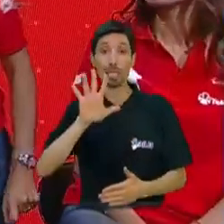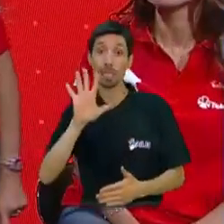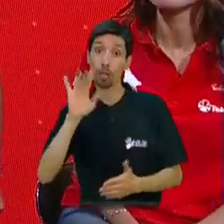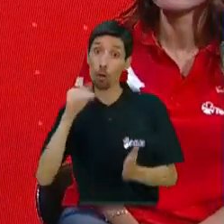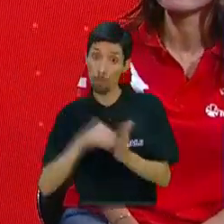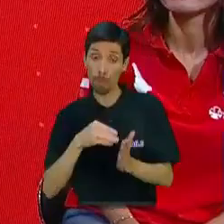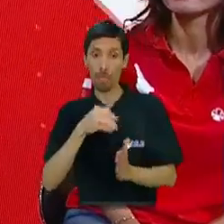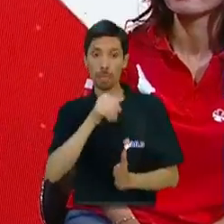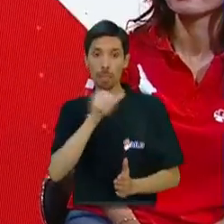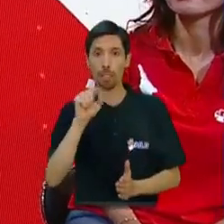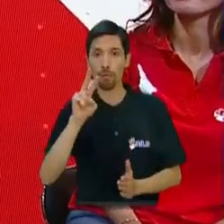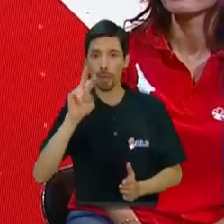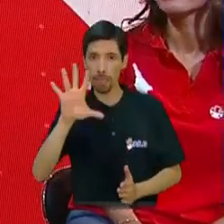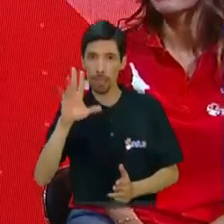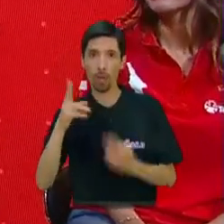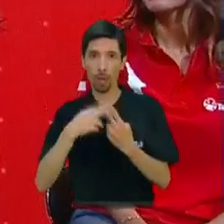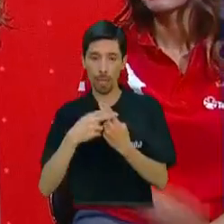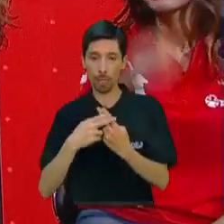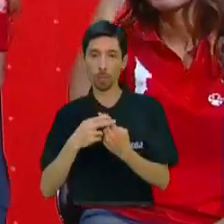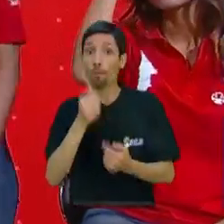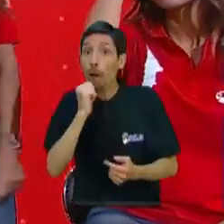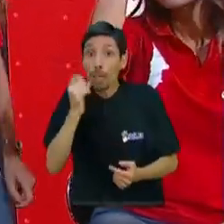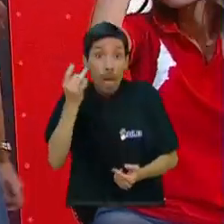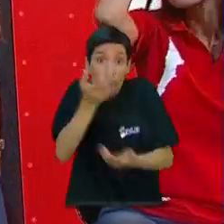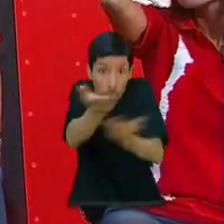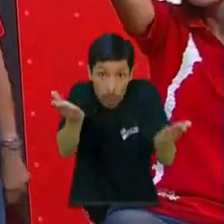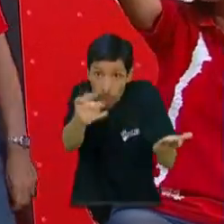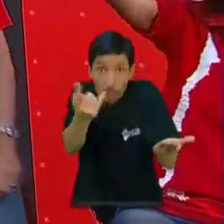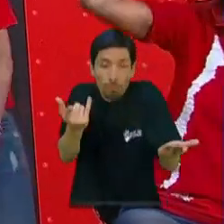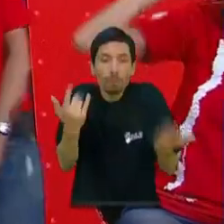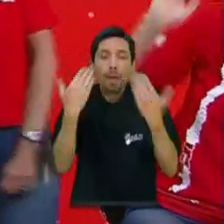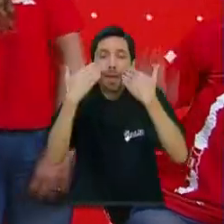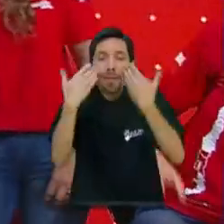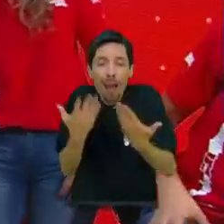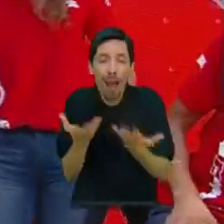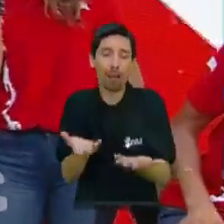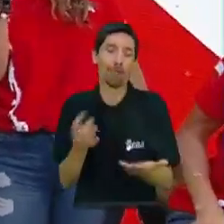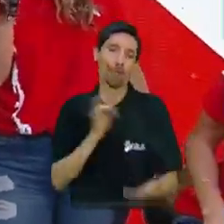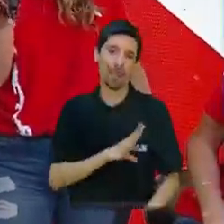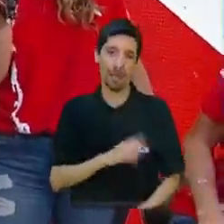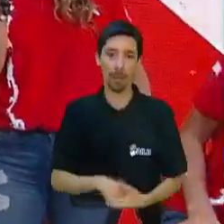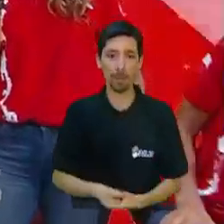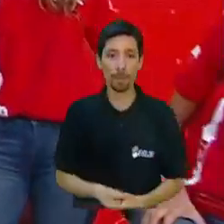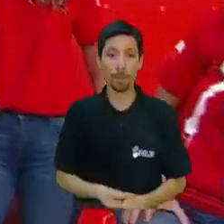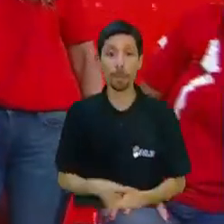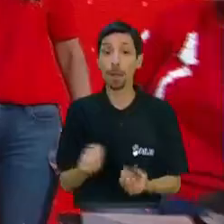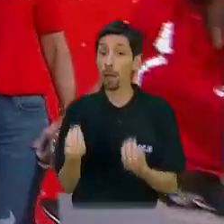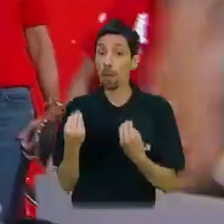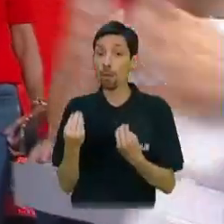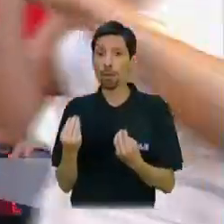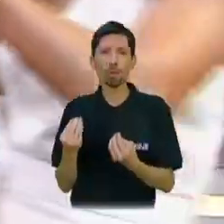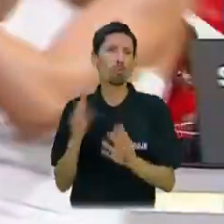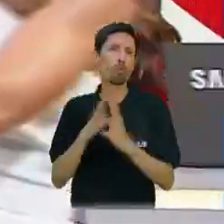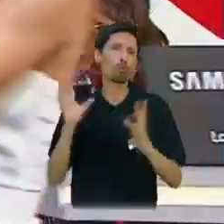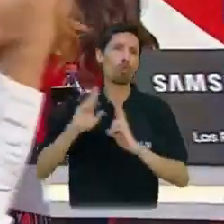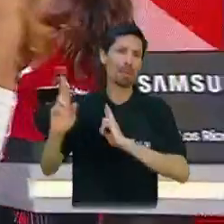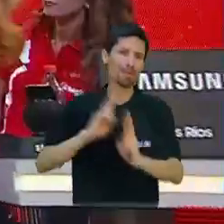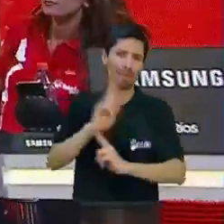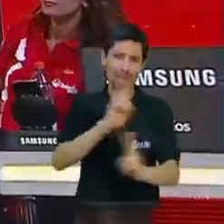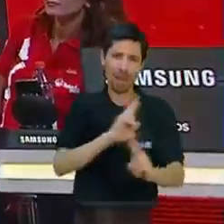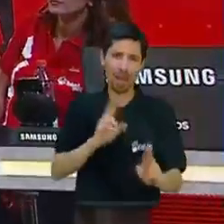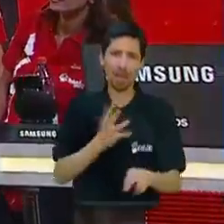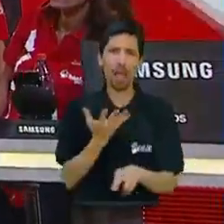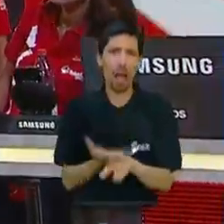385.625 a la Teletón. Solo faltan ustedes el regalo de Chile. Oye, buenísimo. Entonces, todos los mensajes se están movilizando